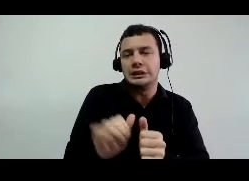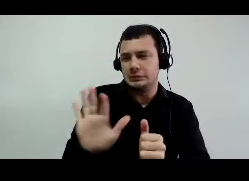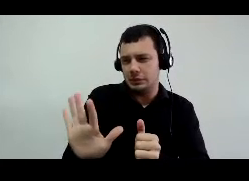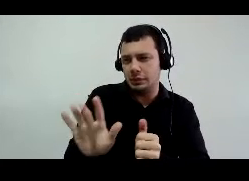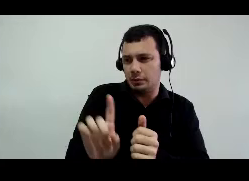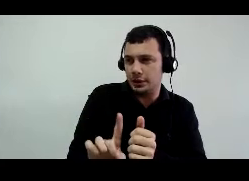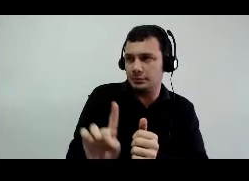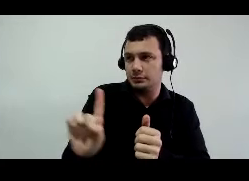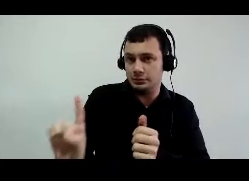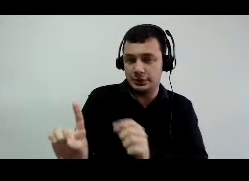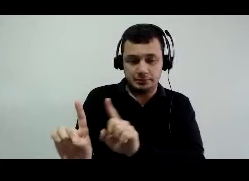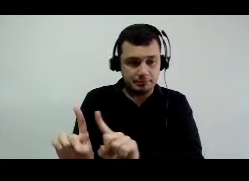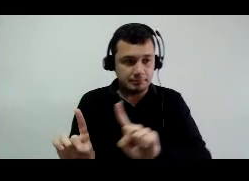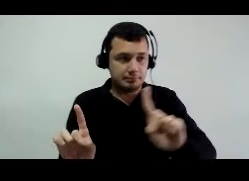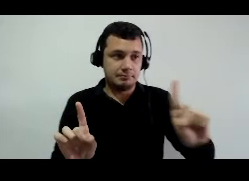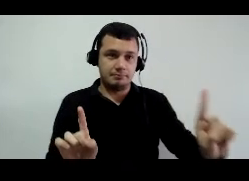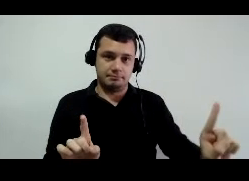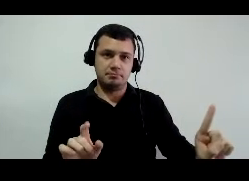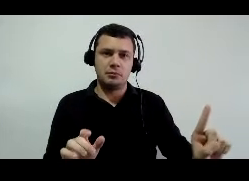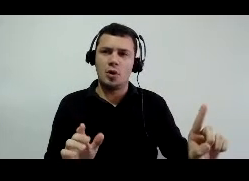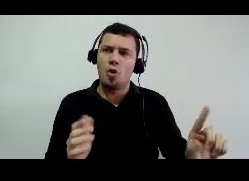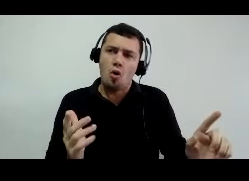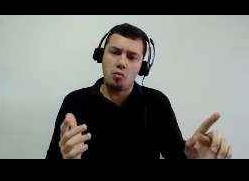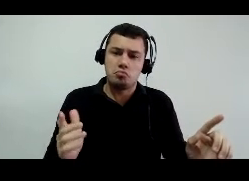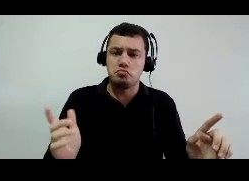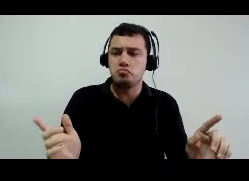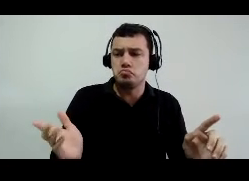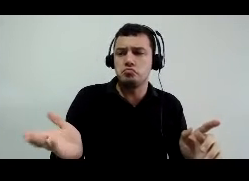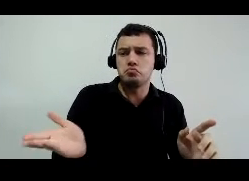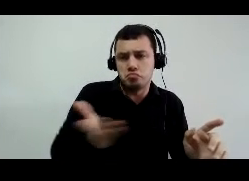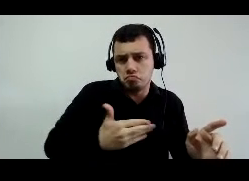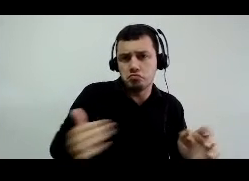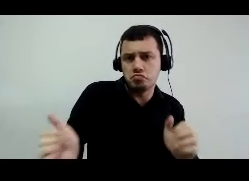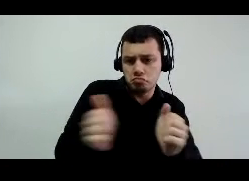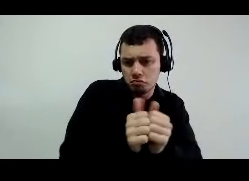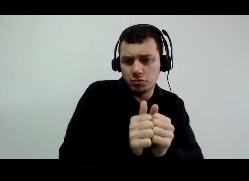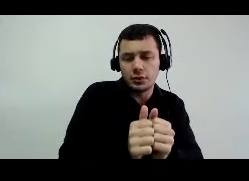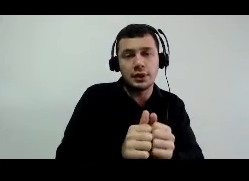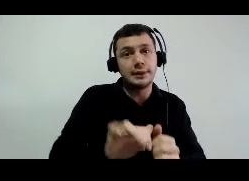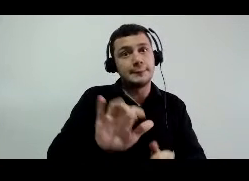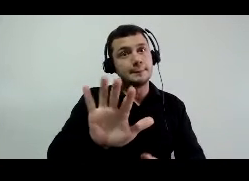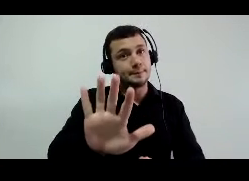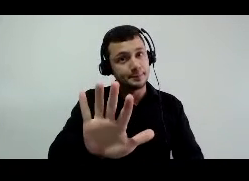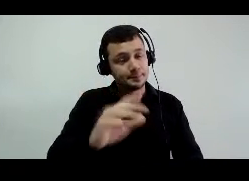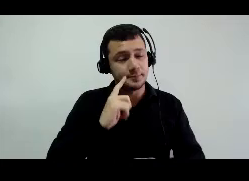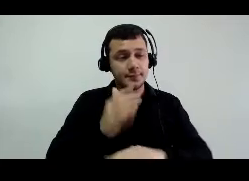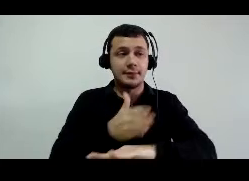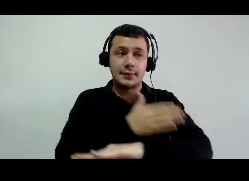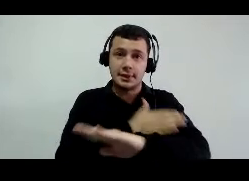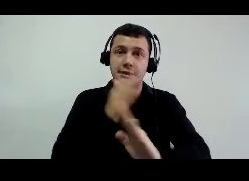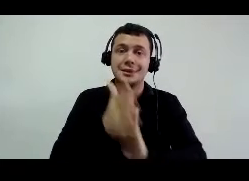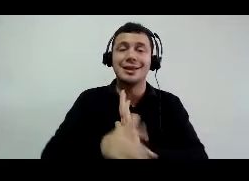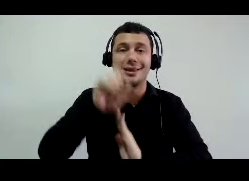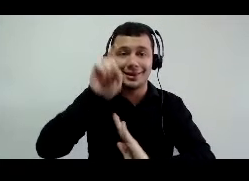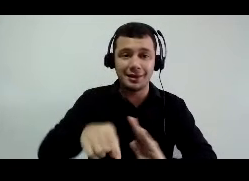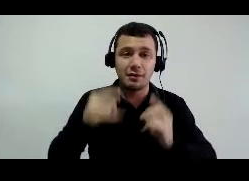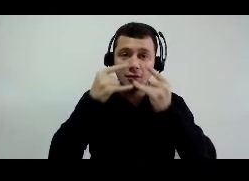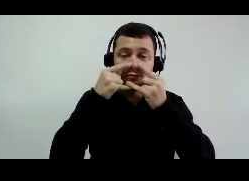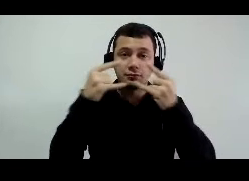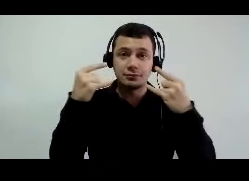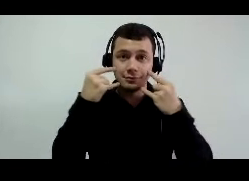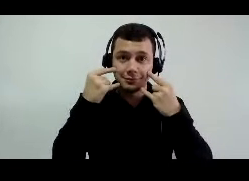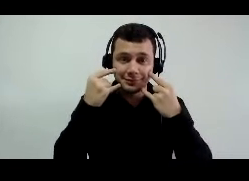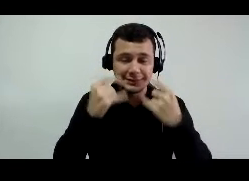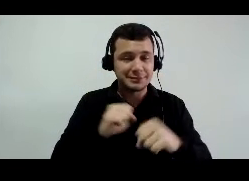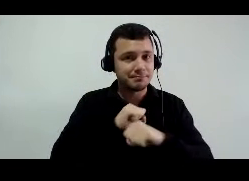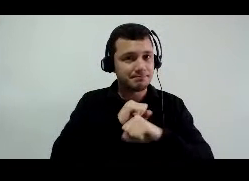lo acompañara ese familiar, pero como les decía, se debe inmediatamente entregar su protección respiratoria,